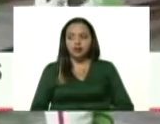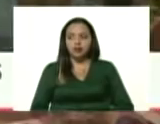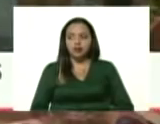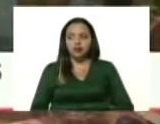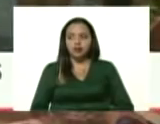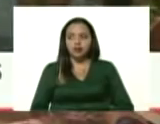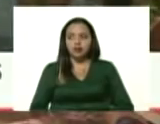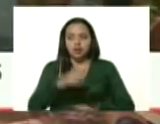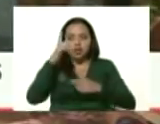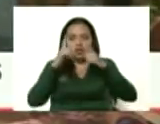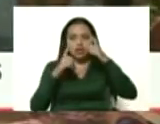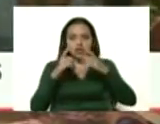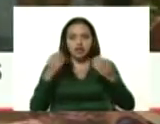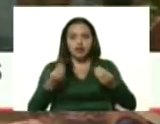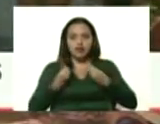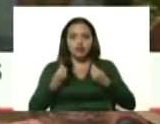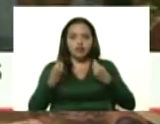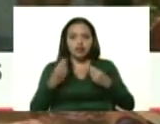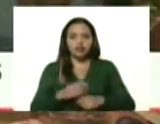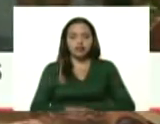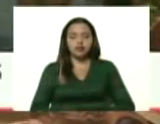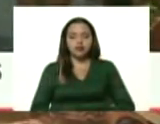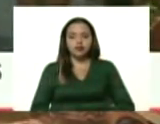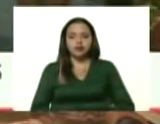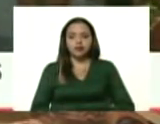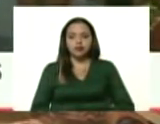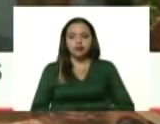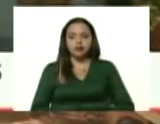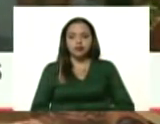Chávez vive, comandante en jefe, buenas noches.